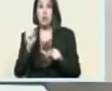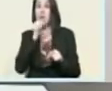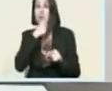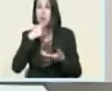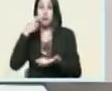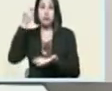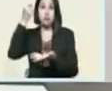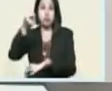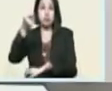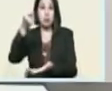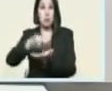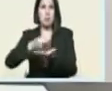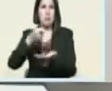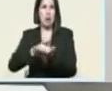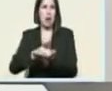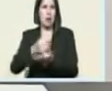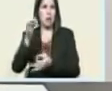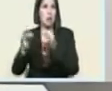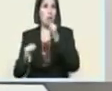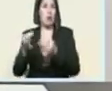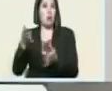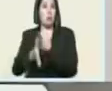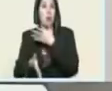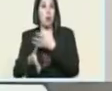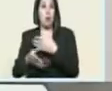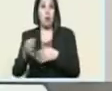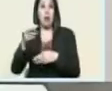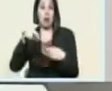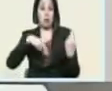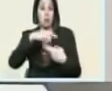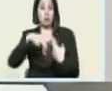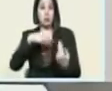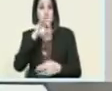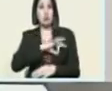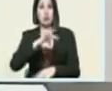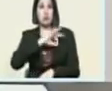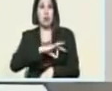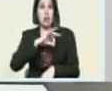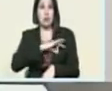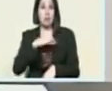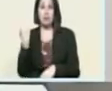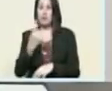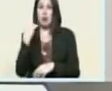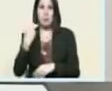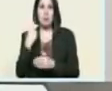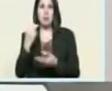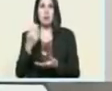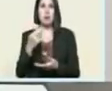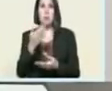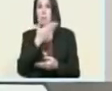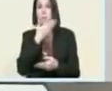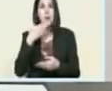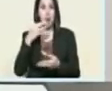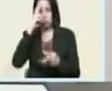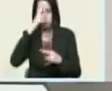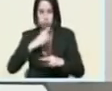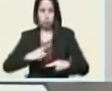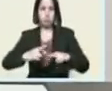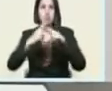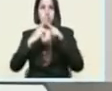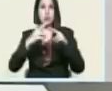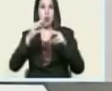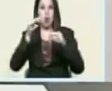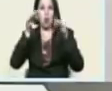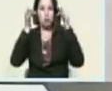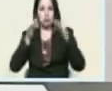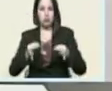cuando se la pagaba. Solo el socialismo, la revolución bolivariana, ha permitido dignificar y poner en su